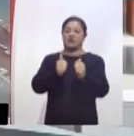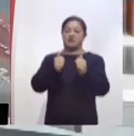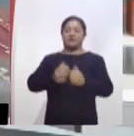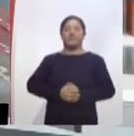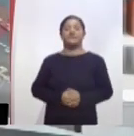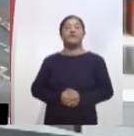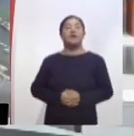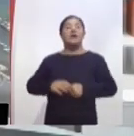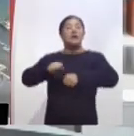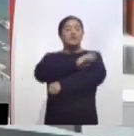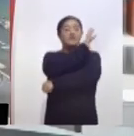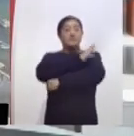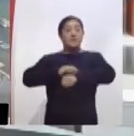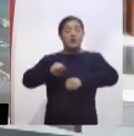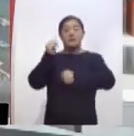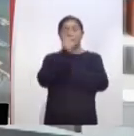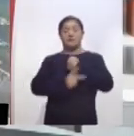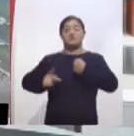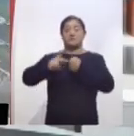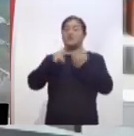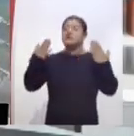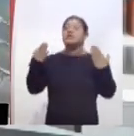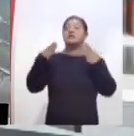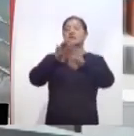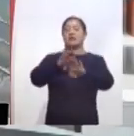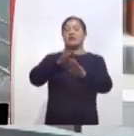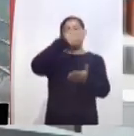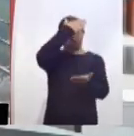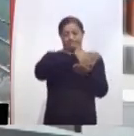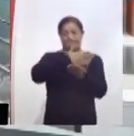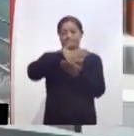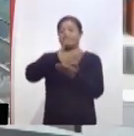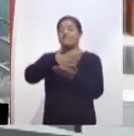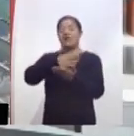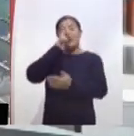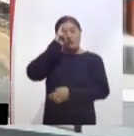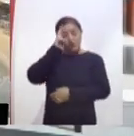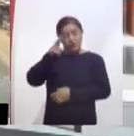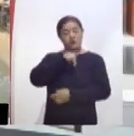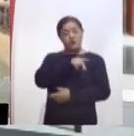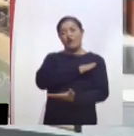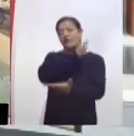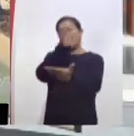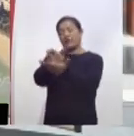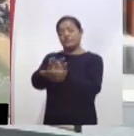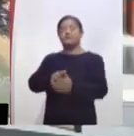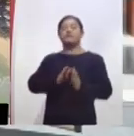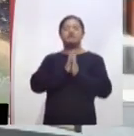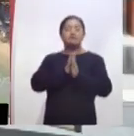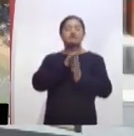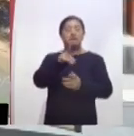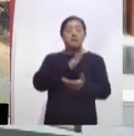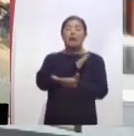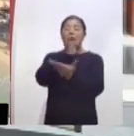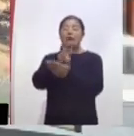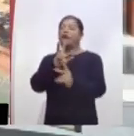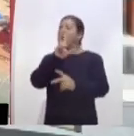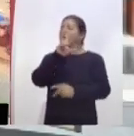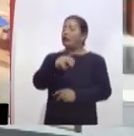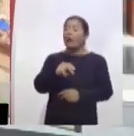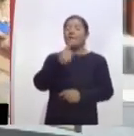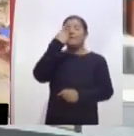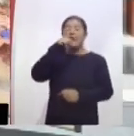Las playas del país estarán cerradas para evitar la propagación del coronavirus. Por favor, no haga planes para salir en